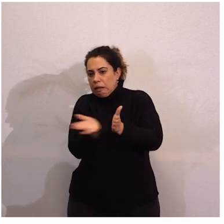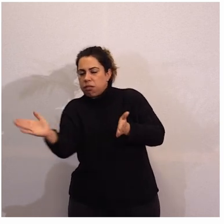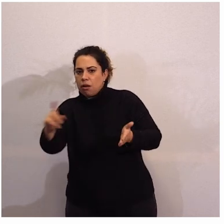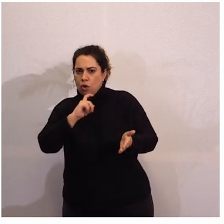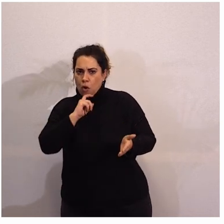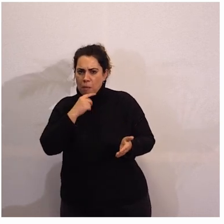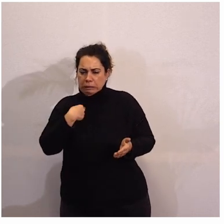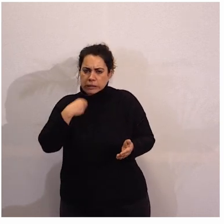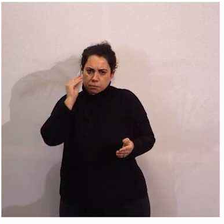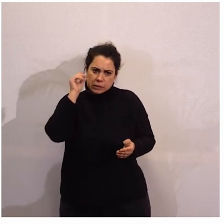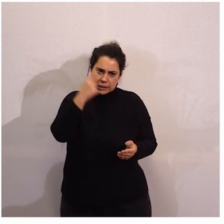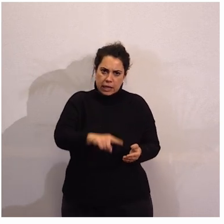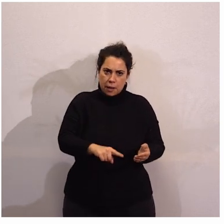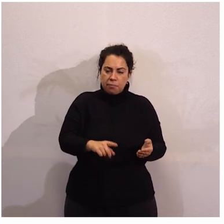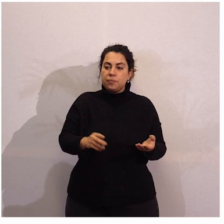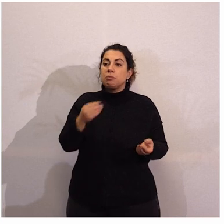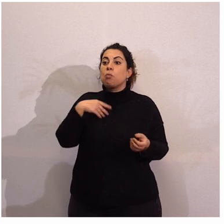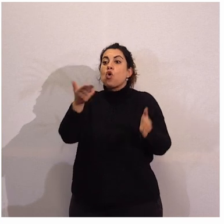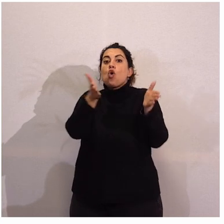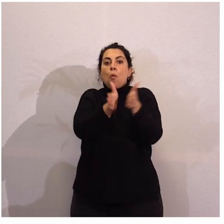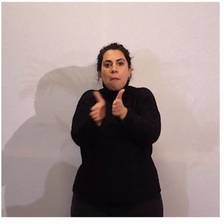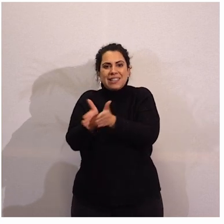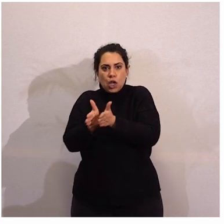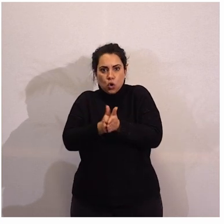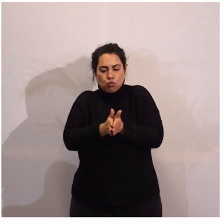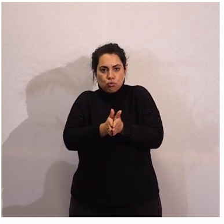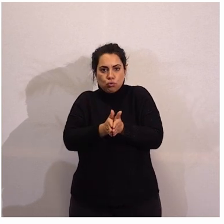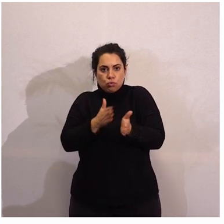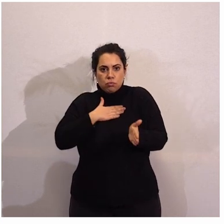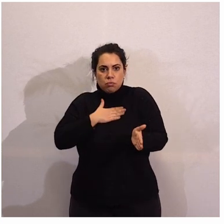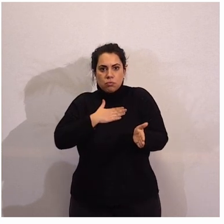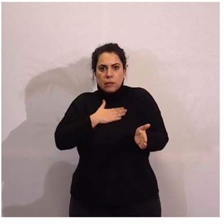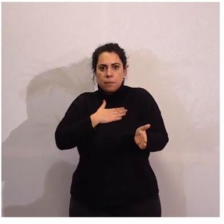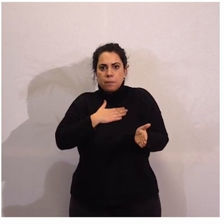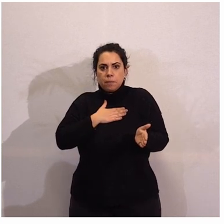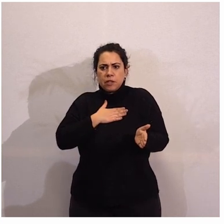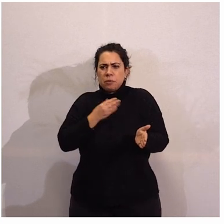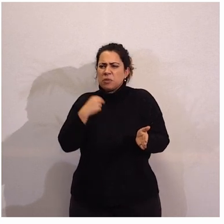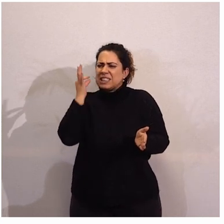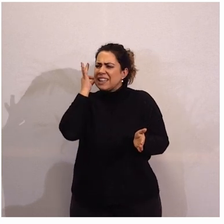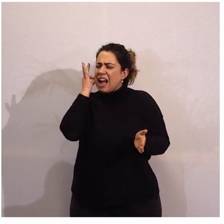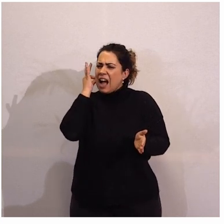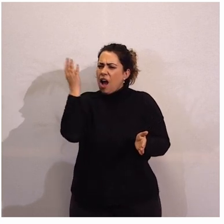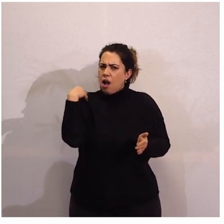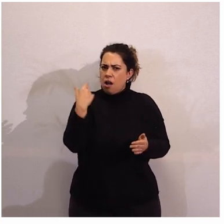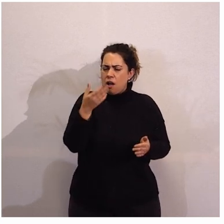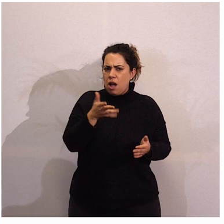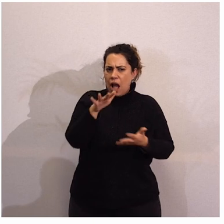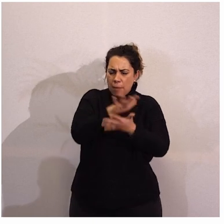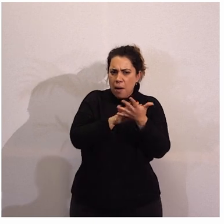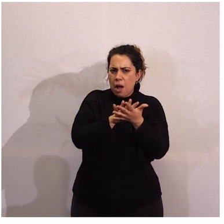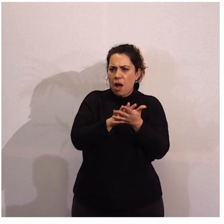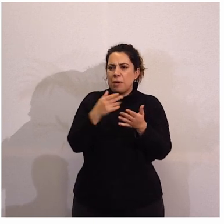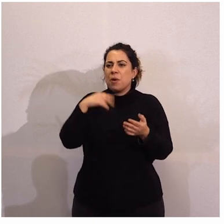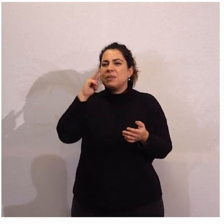Hemos tenido aquí, son compañeros míos, he visto a esta chica que hablaba, he